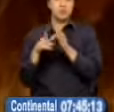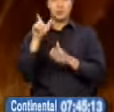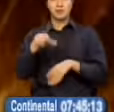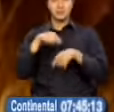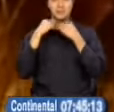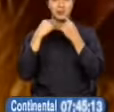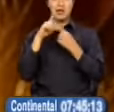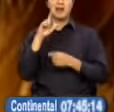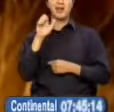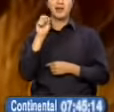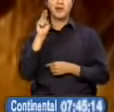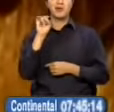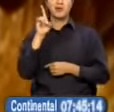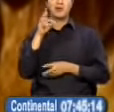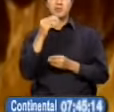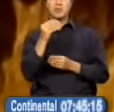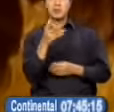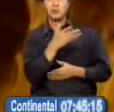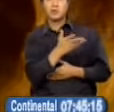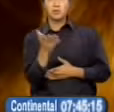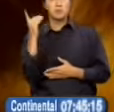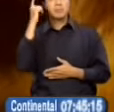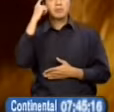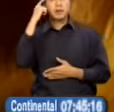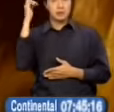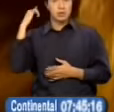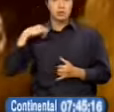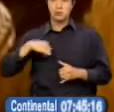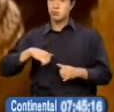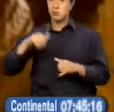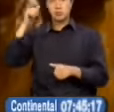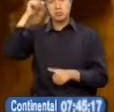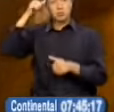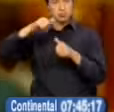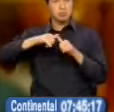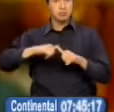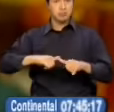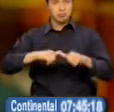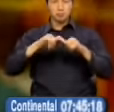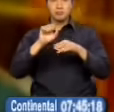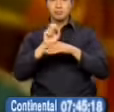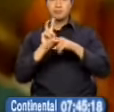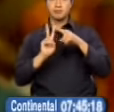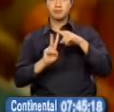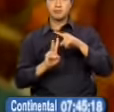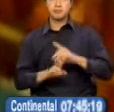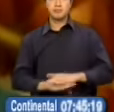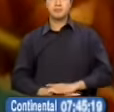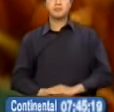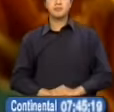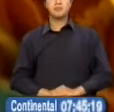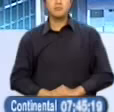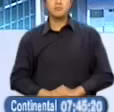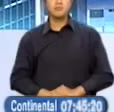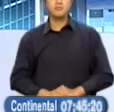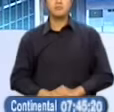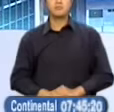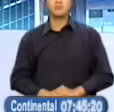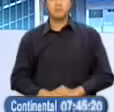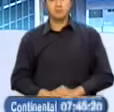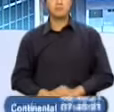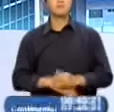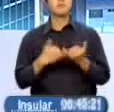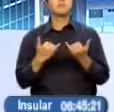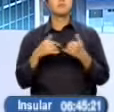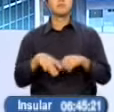leonidas proaño para muchos su pensamiento seguirá siempre presente rodrigo gálvez ecuador-tv el